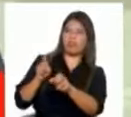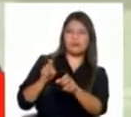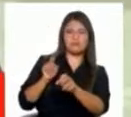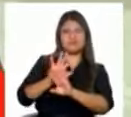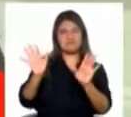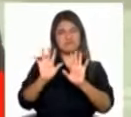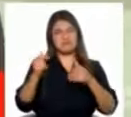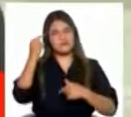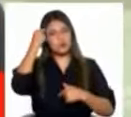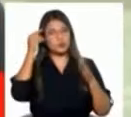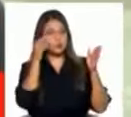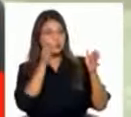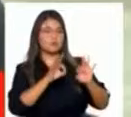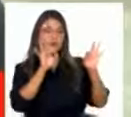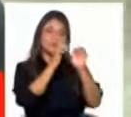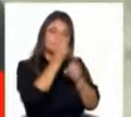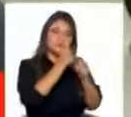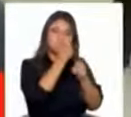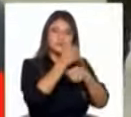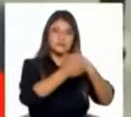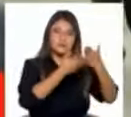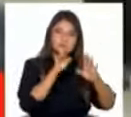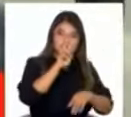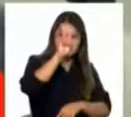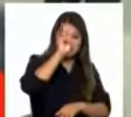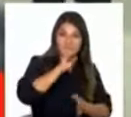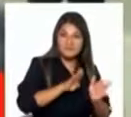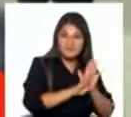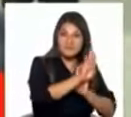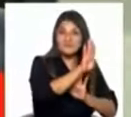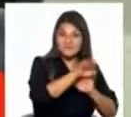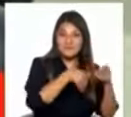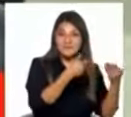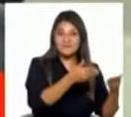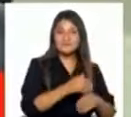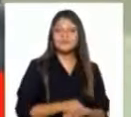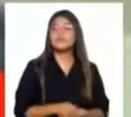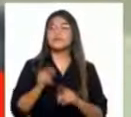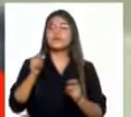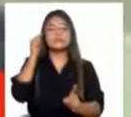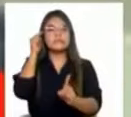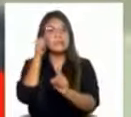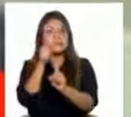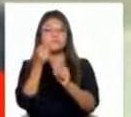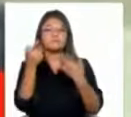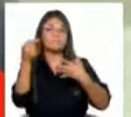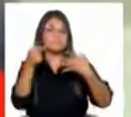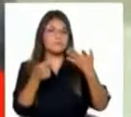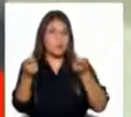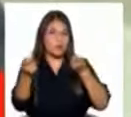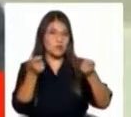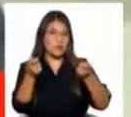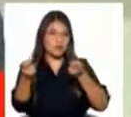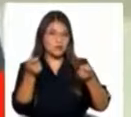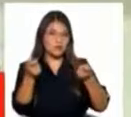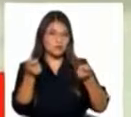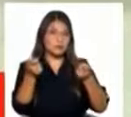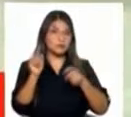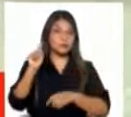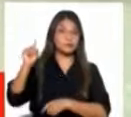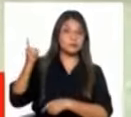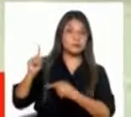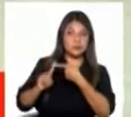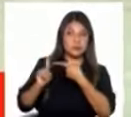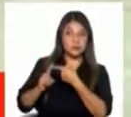sino básicamente en seguir trabajando por el país. Vamos a seguir avanzando en los objetivos de este gobierno. Uno,